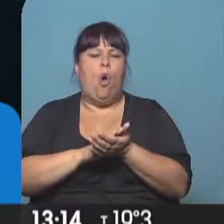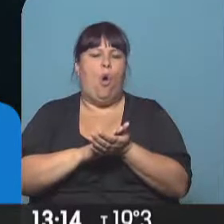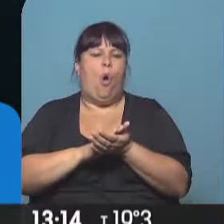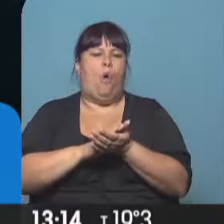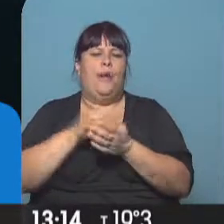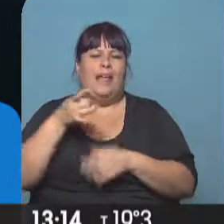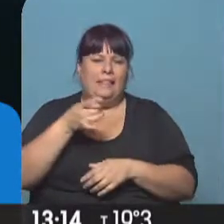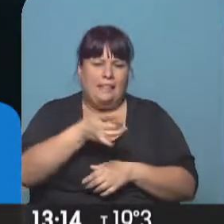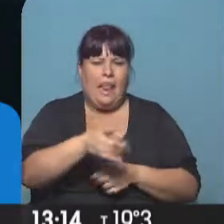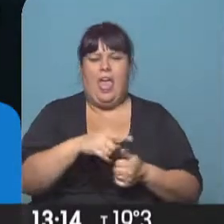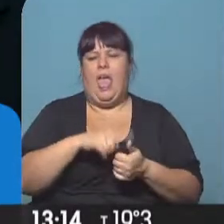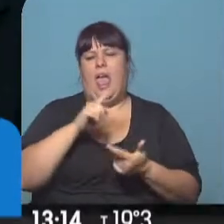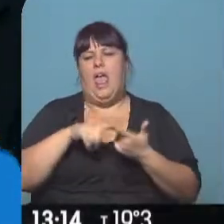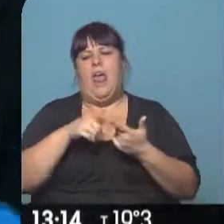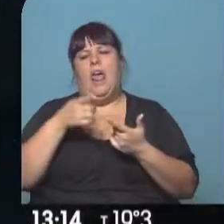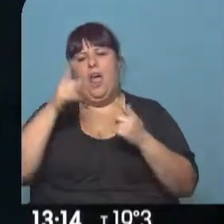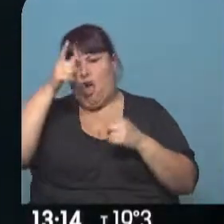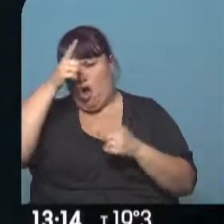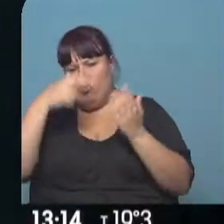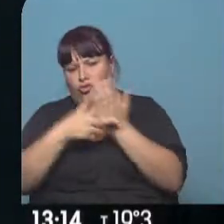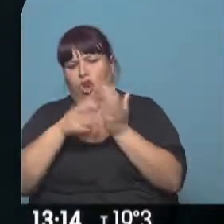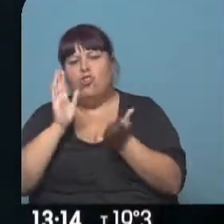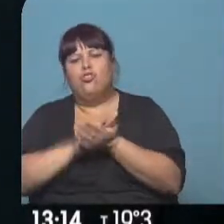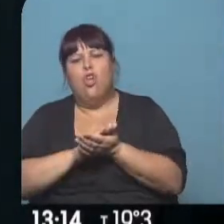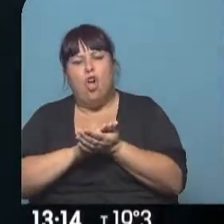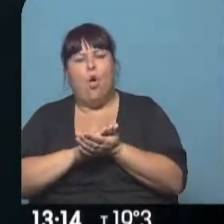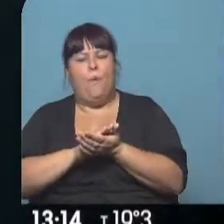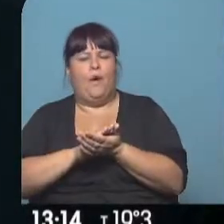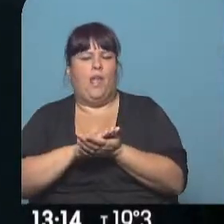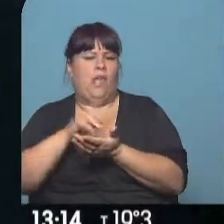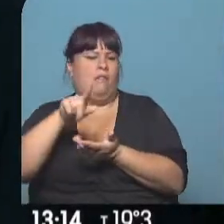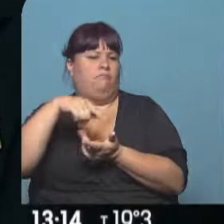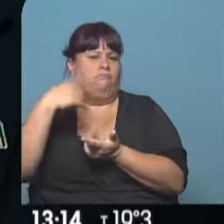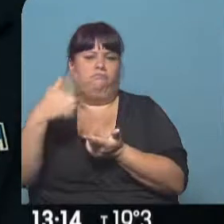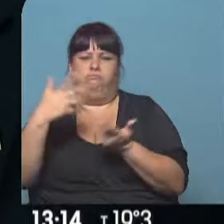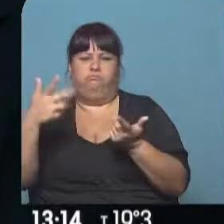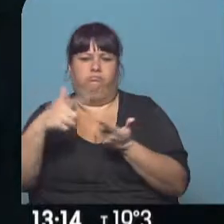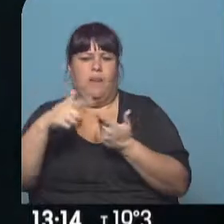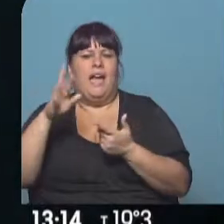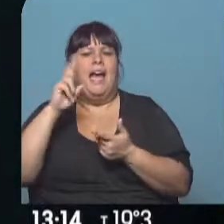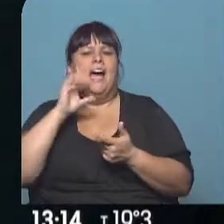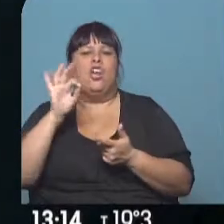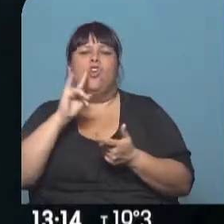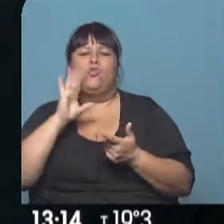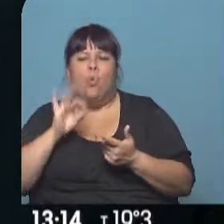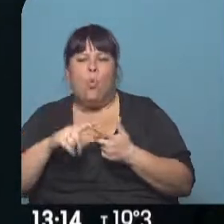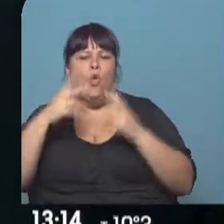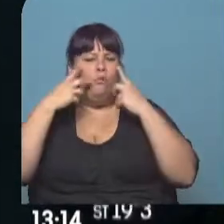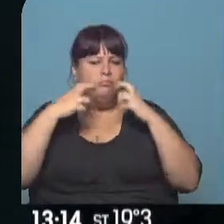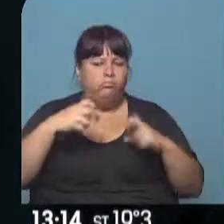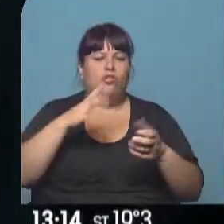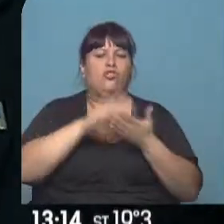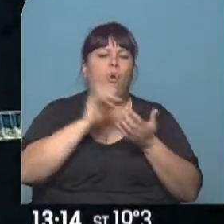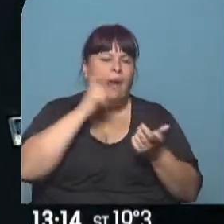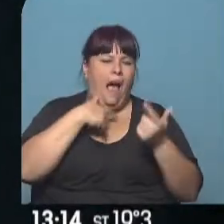sobre ferrocarriles, ha habido auditoría sobre el río Turbio, ha habido auditoría sobre el gas,